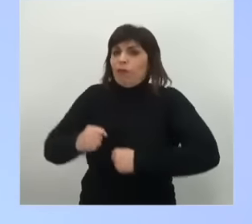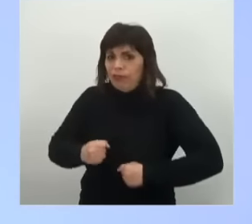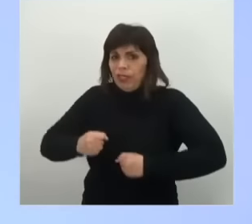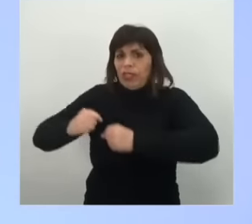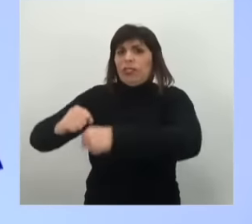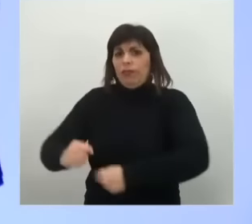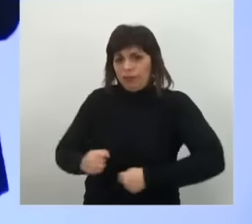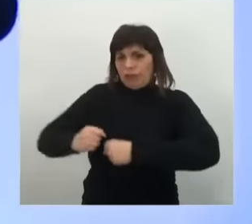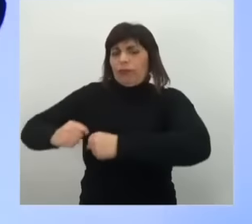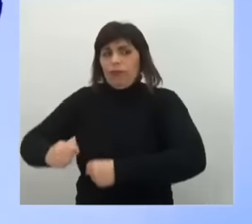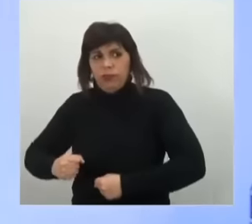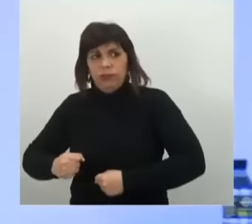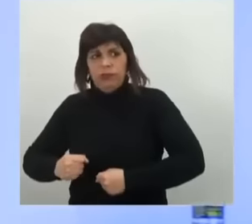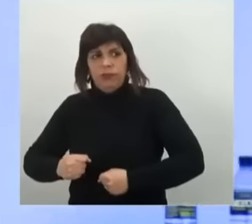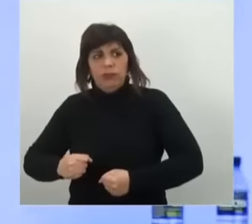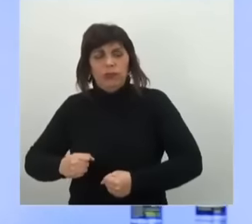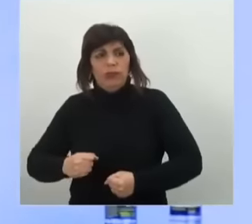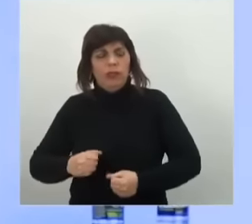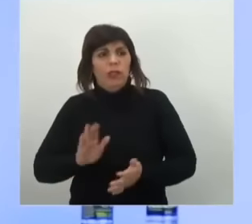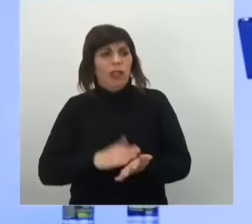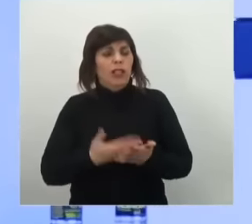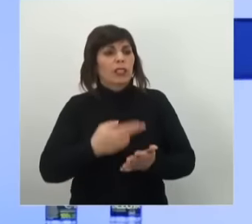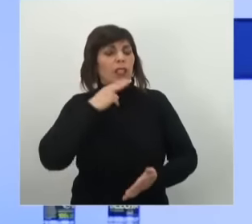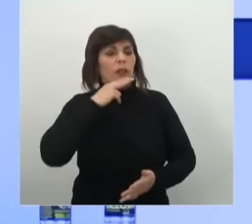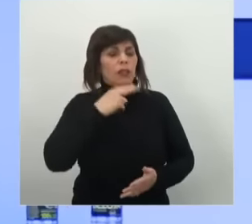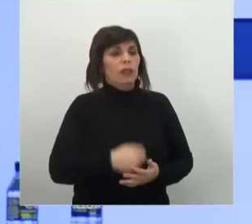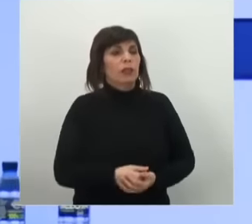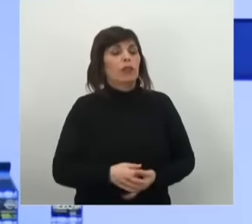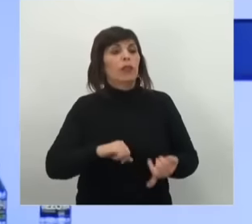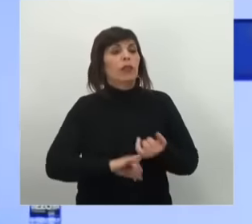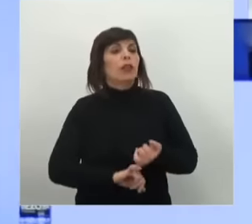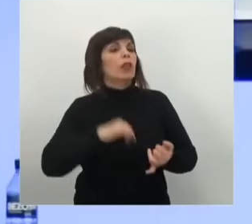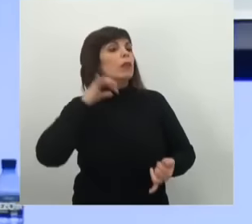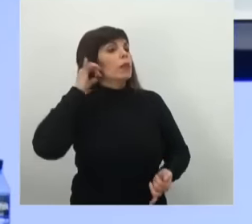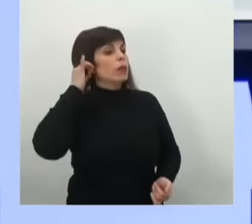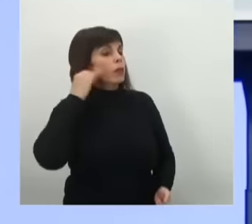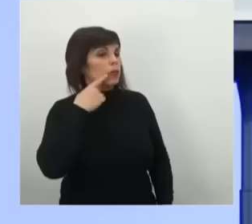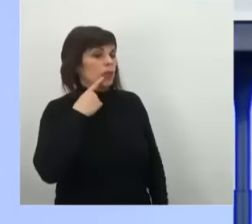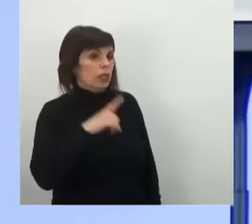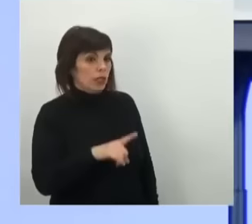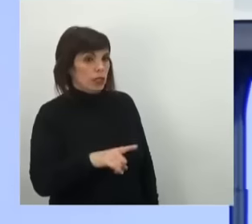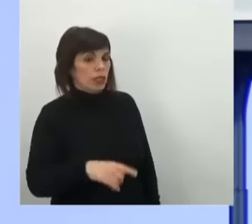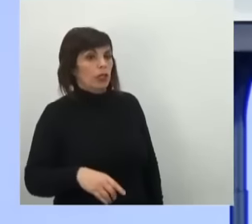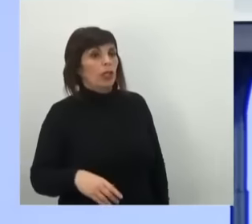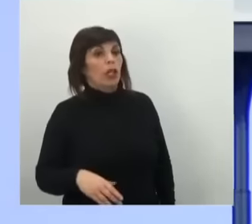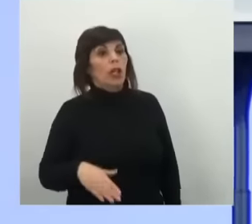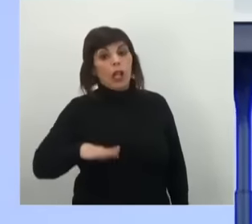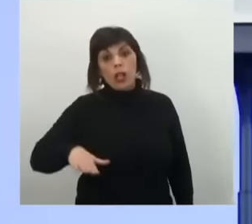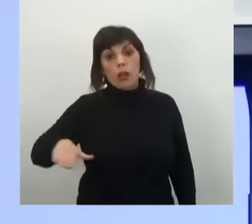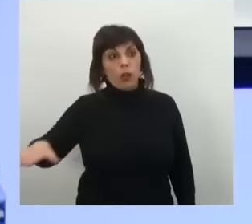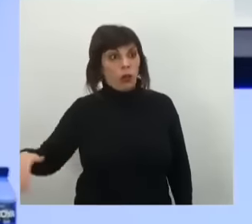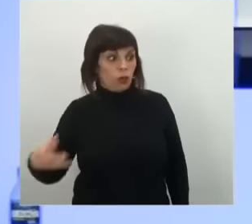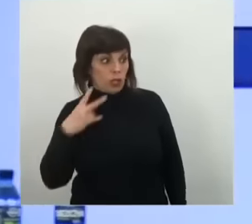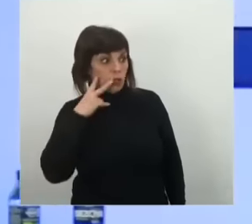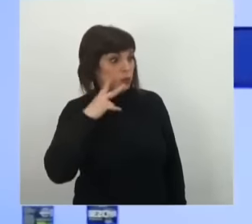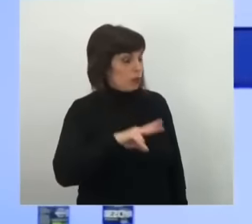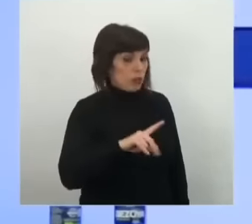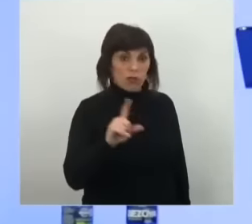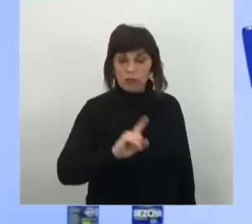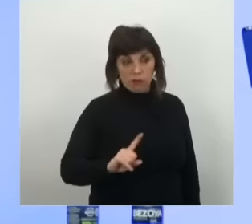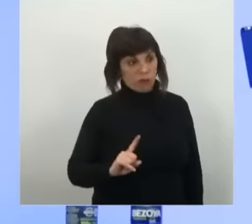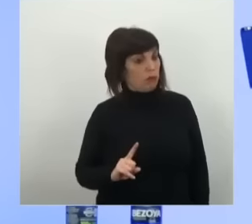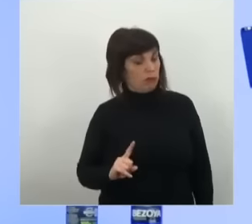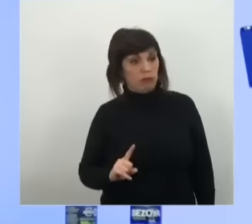para llegar a otro lugar y le había dicho a mi esposa no permitas que los niños suban porque no quiero que me vean en esta situación